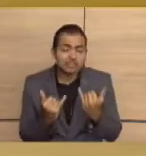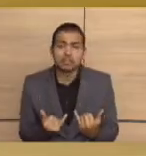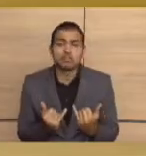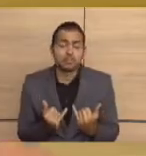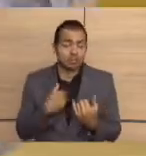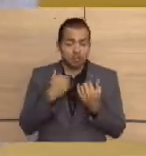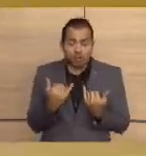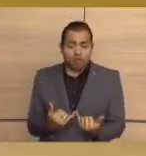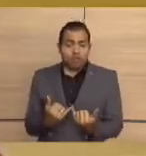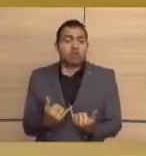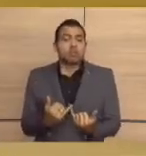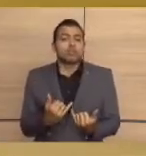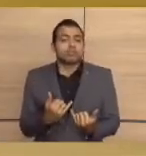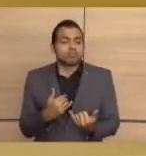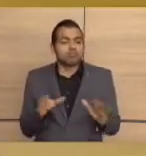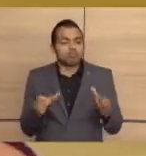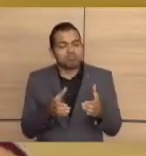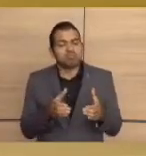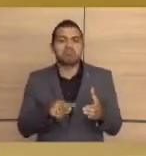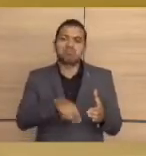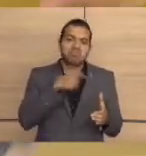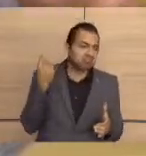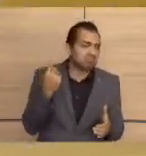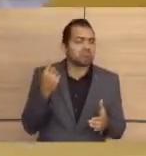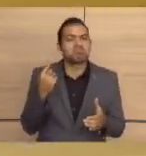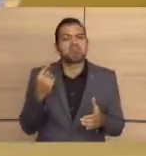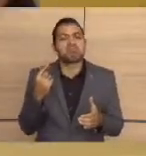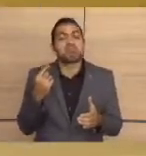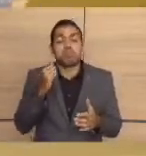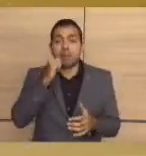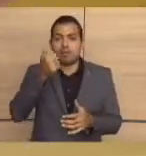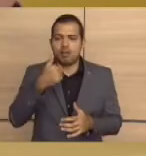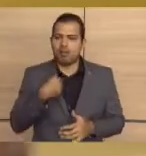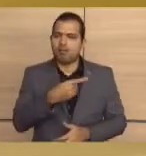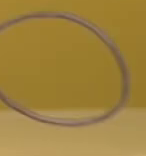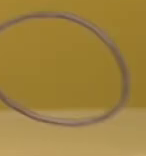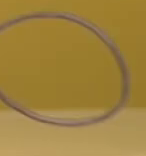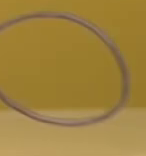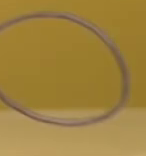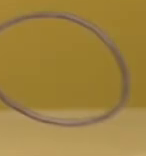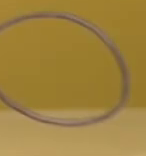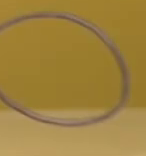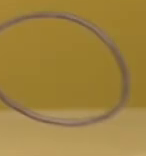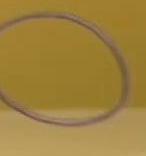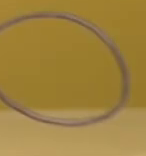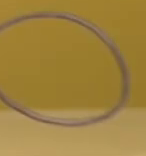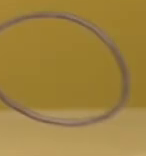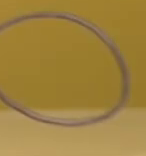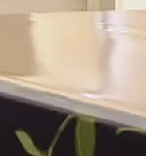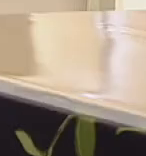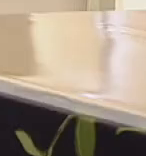otra vez, y vamos a tener que salir a entrenar otra vez, y todo se repite, si tenemos la fortuna de despertarnos al otro